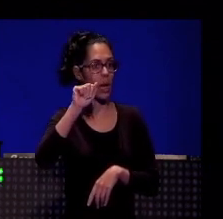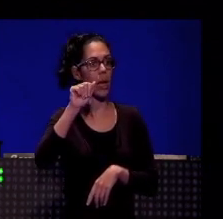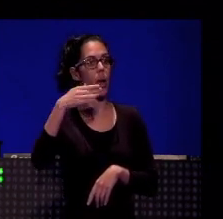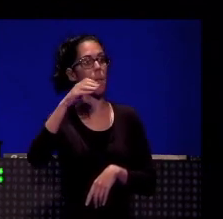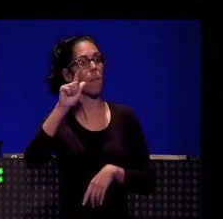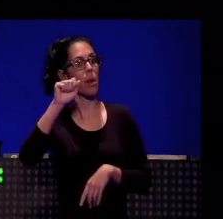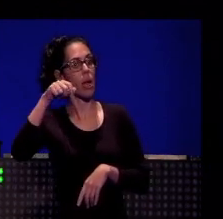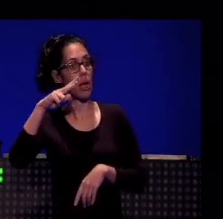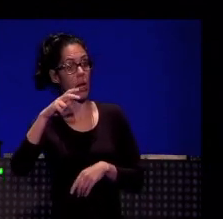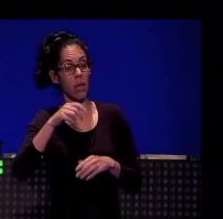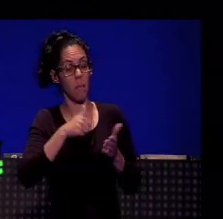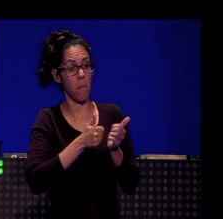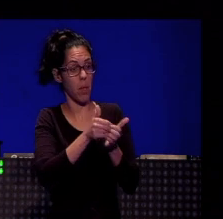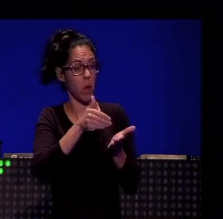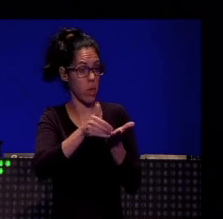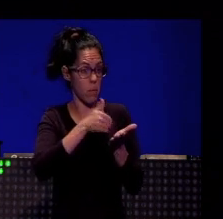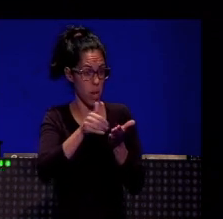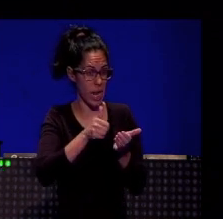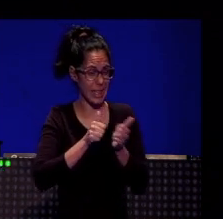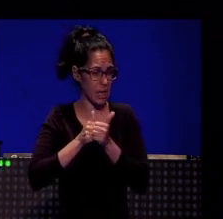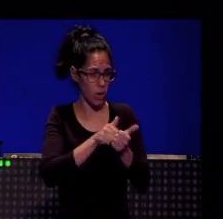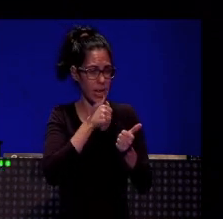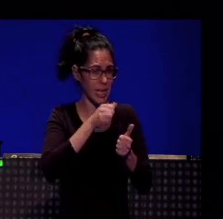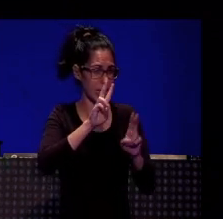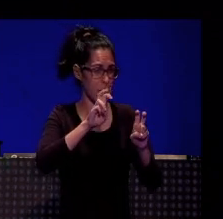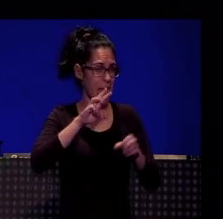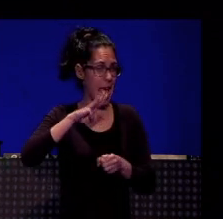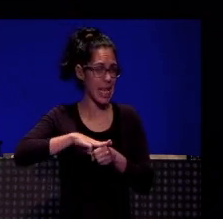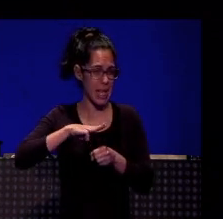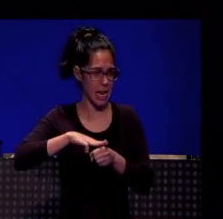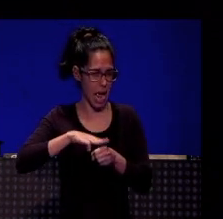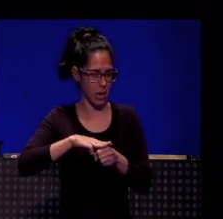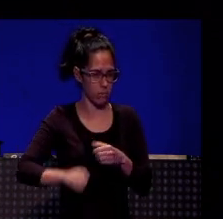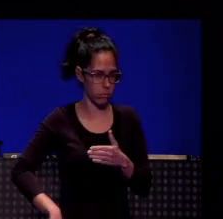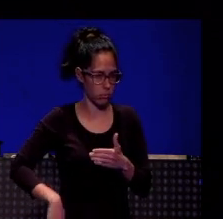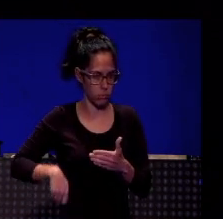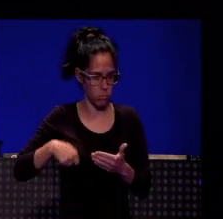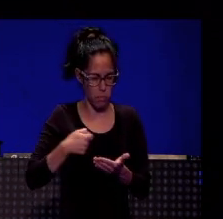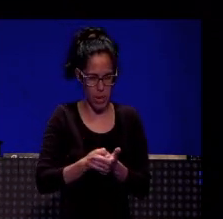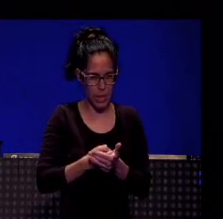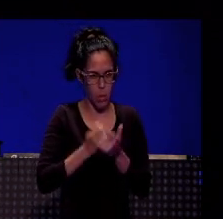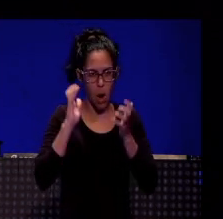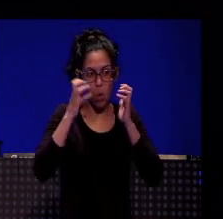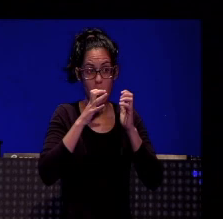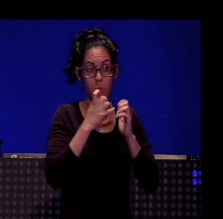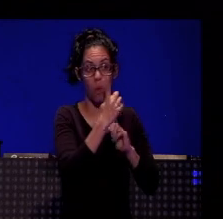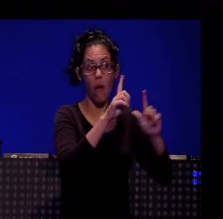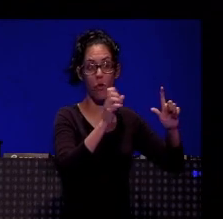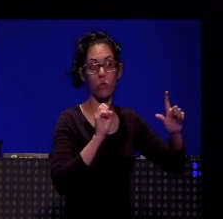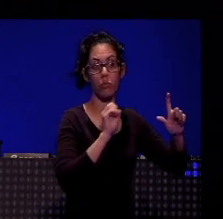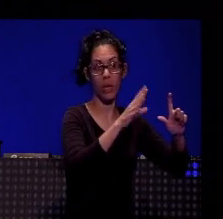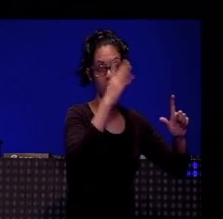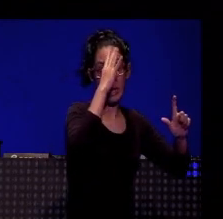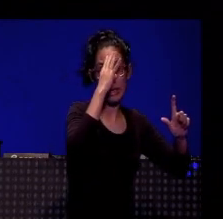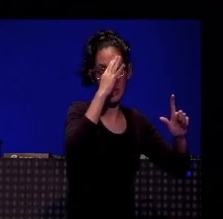seguidores en instagram que eso es una locura de pasta porque por cada foto que sube si tiene seis millones no quiere saber lo que deben